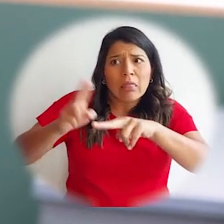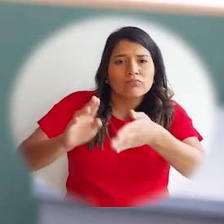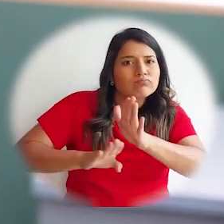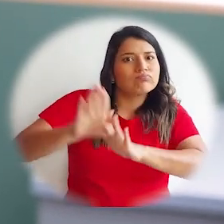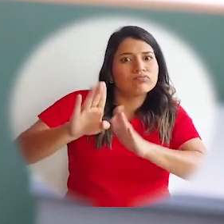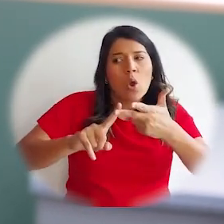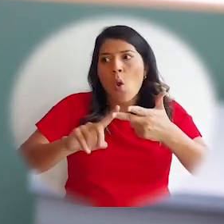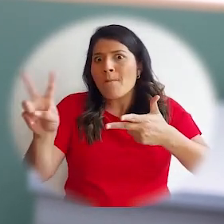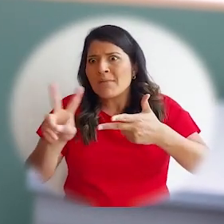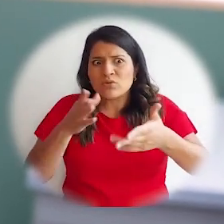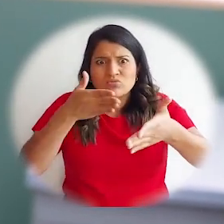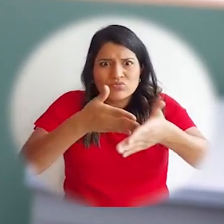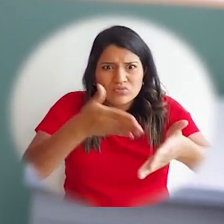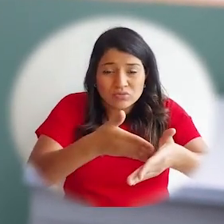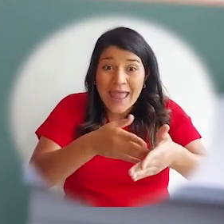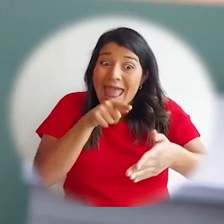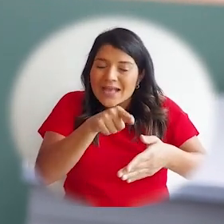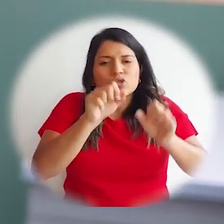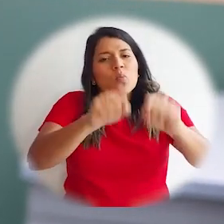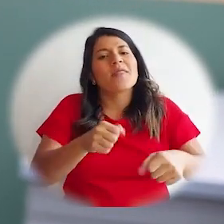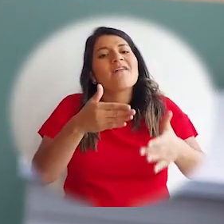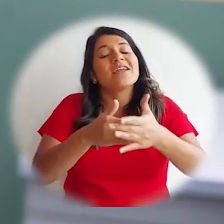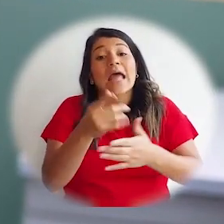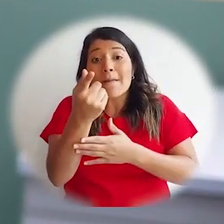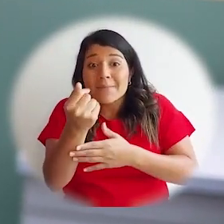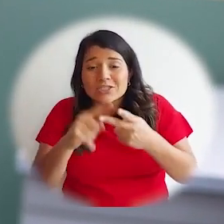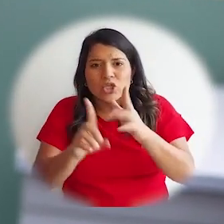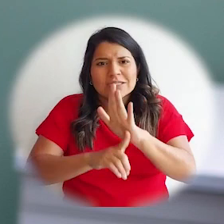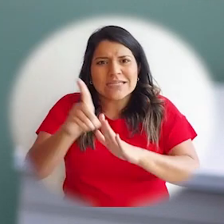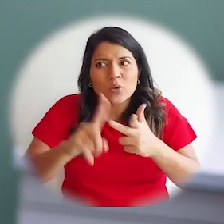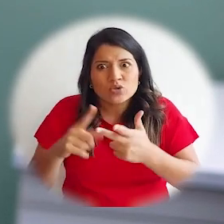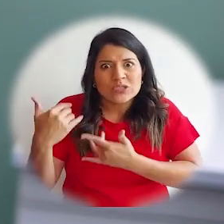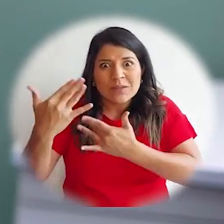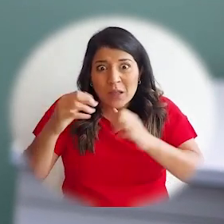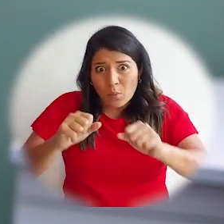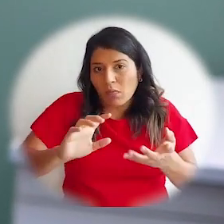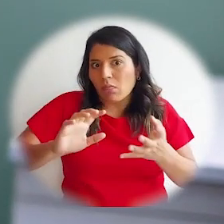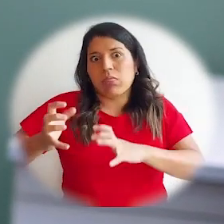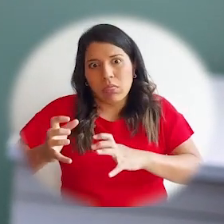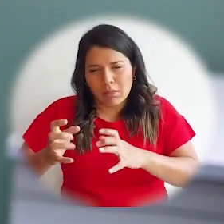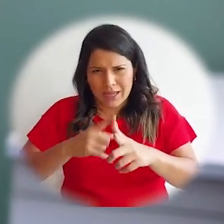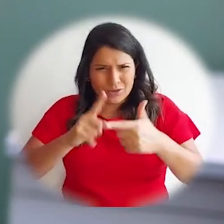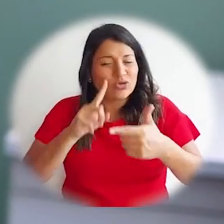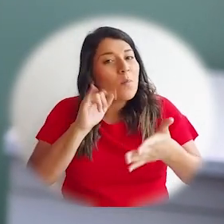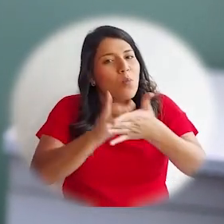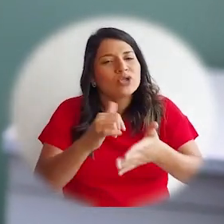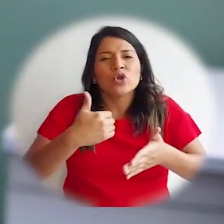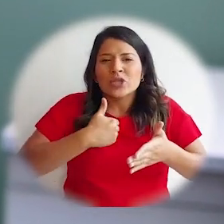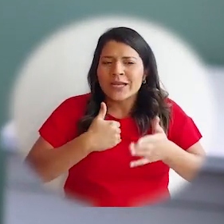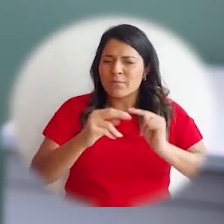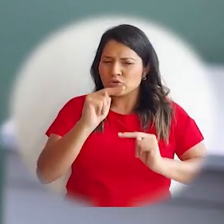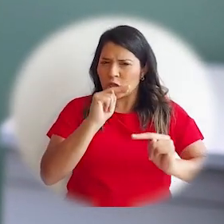del virus podrían descarrilar los niveles de precios, el crecimiento y las expectativas. Es por esto que mantenemos portafolios más